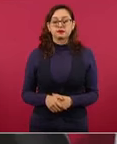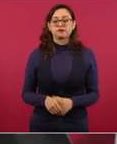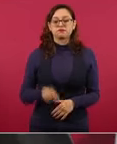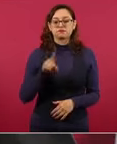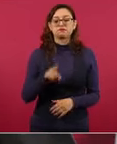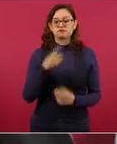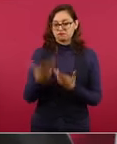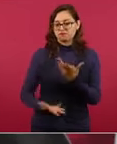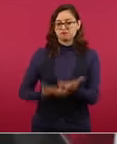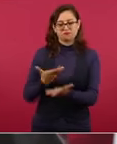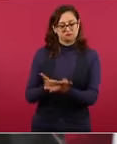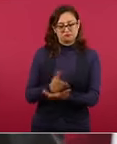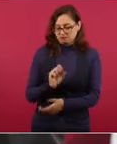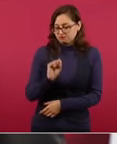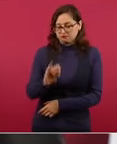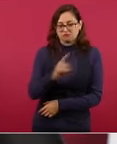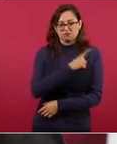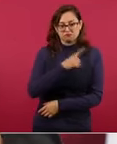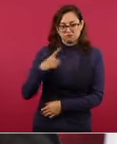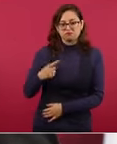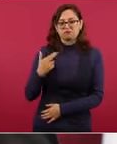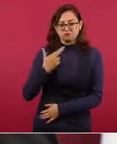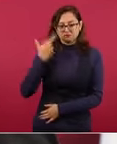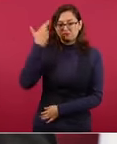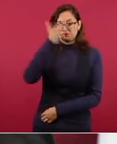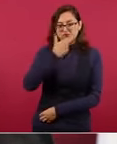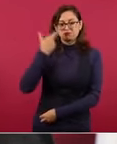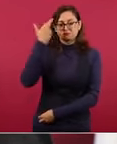analizar yo